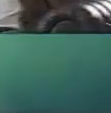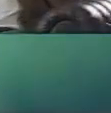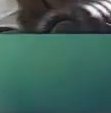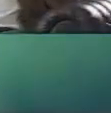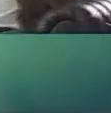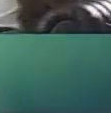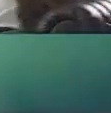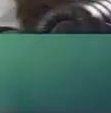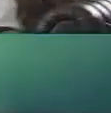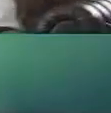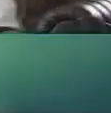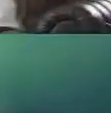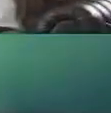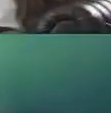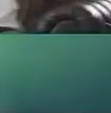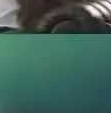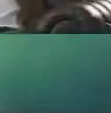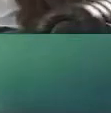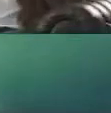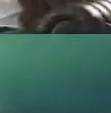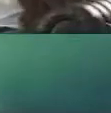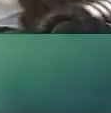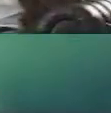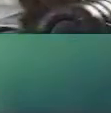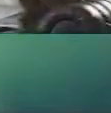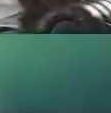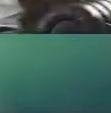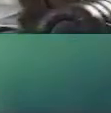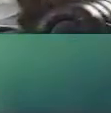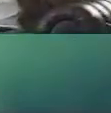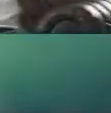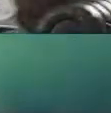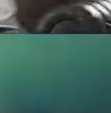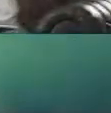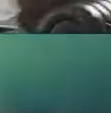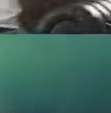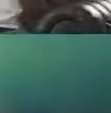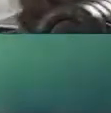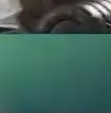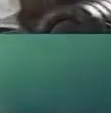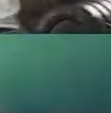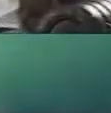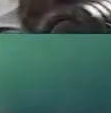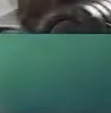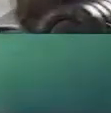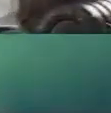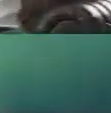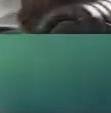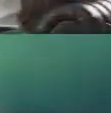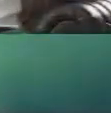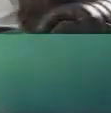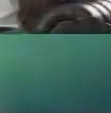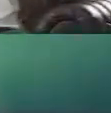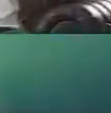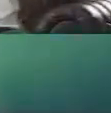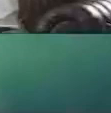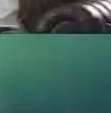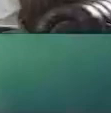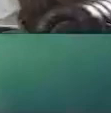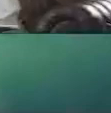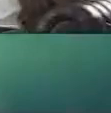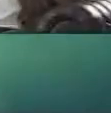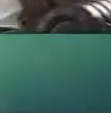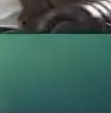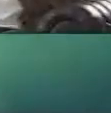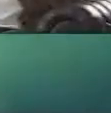Tenemos un número de WhatsApp para comunicarnos. Vía Facebook pueden consultar primero y ahí vamos a tener la comunicación con todas